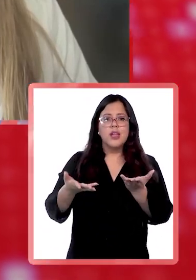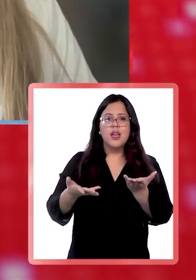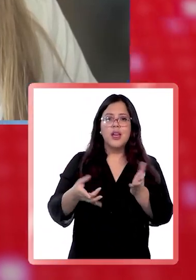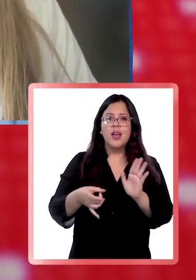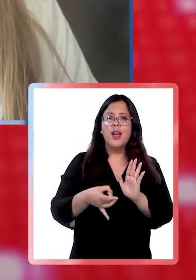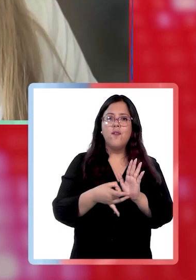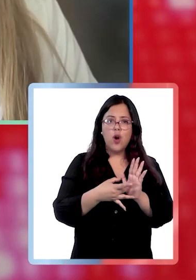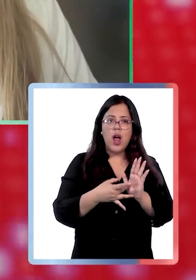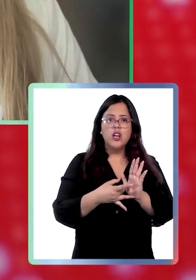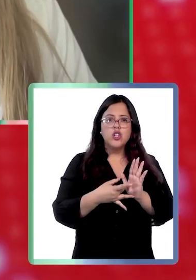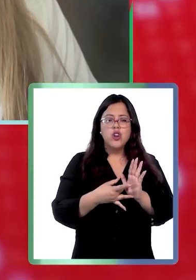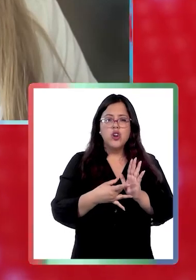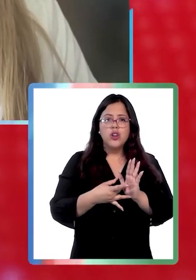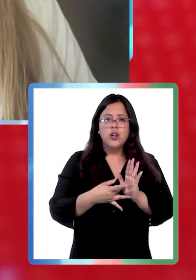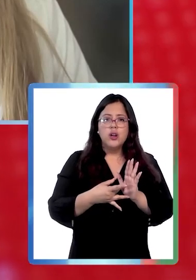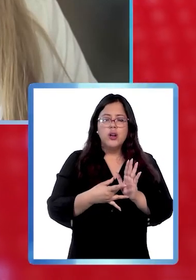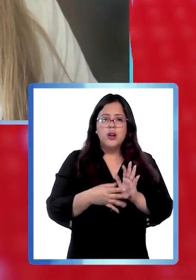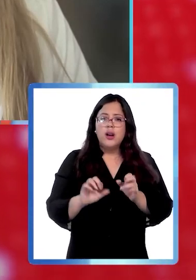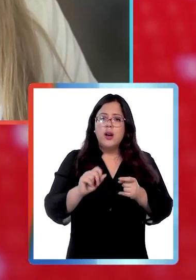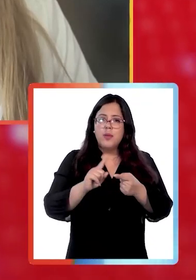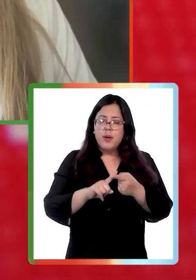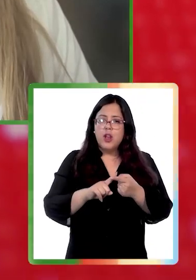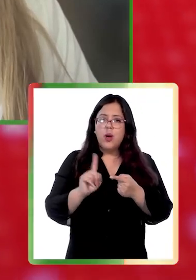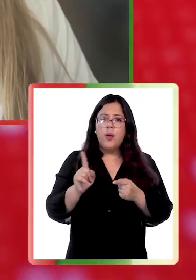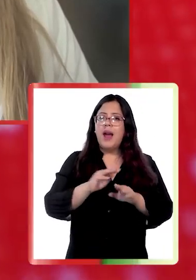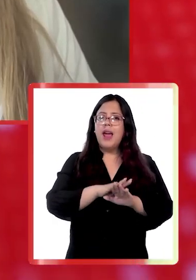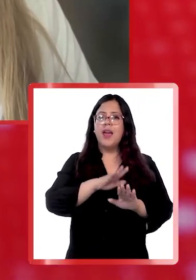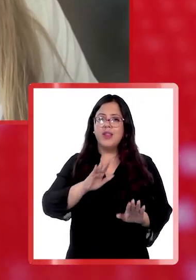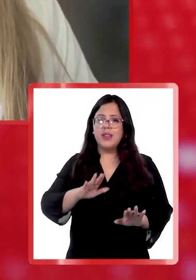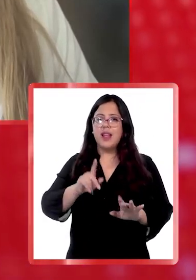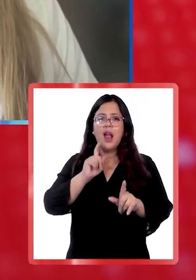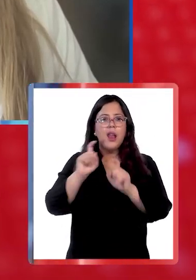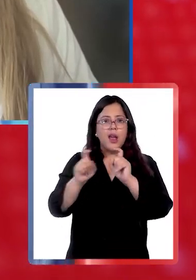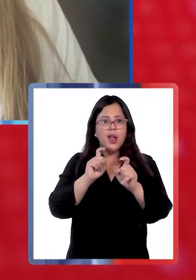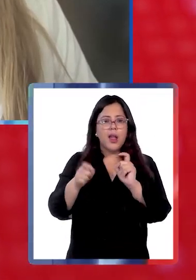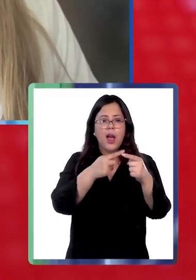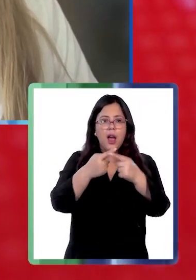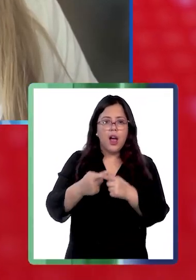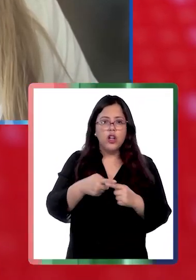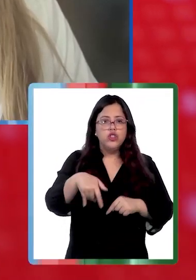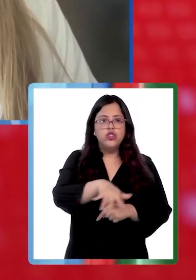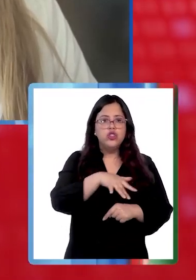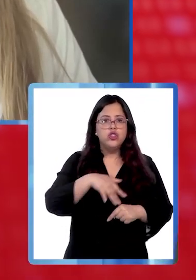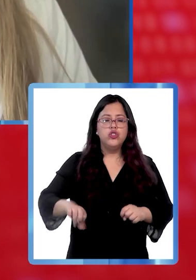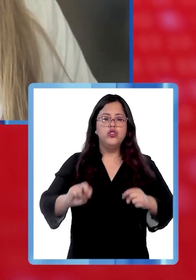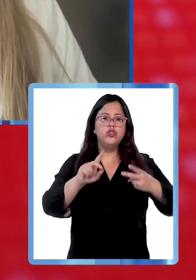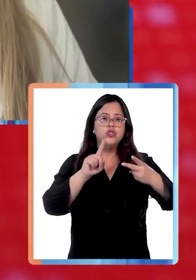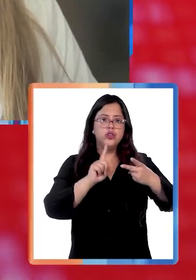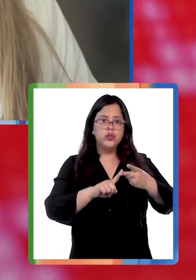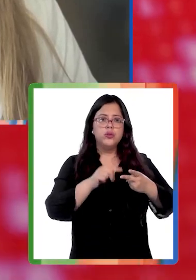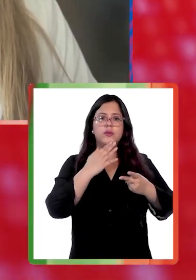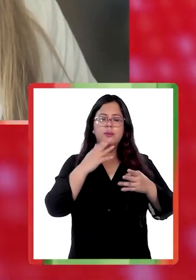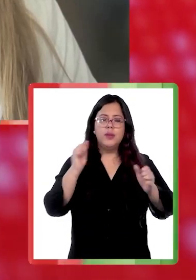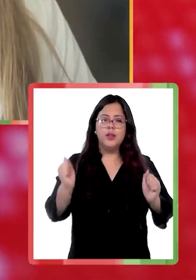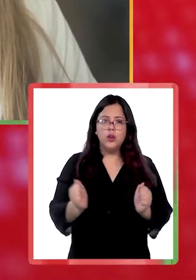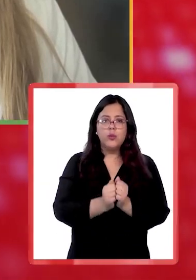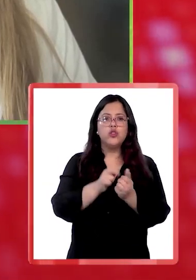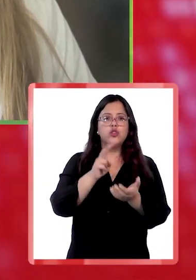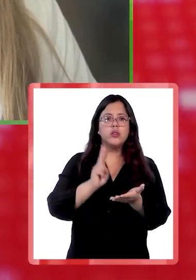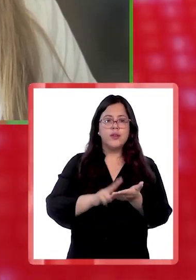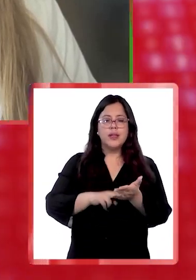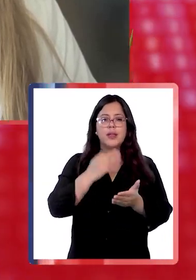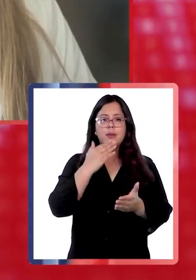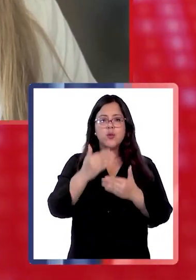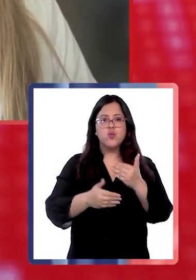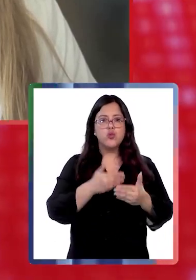algo respecto a la vulneración que sufrió? Primero que todo, para no sentir ese juicio social, y segundo, para tener un